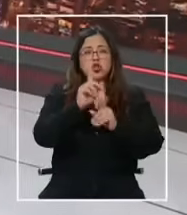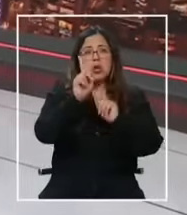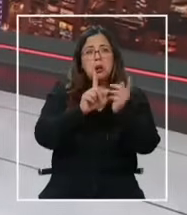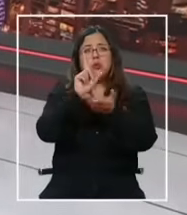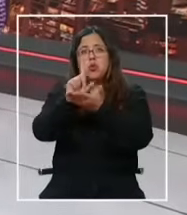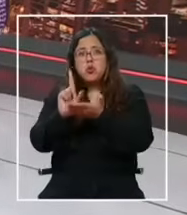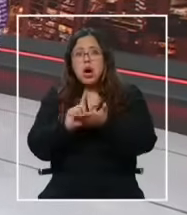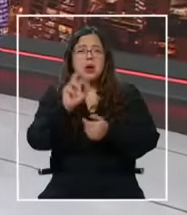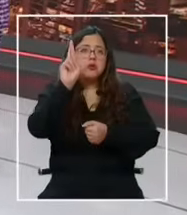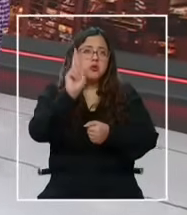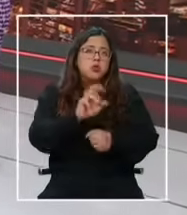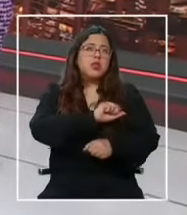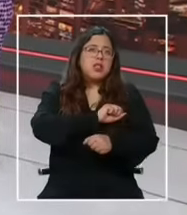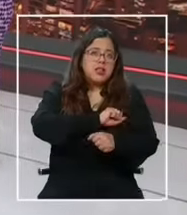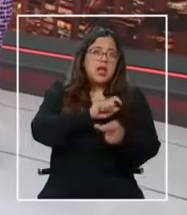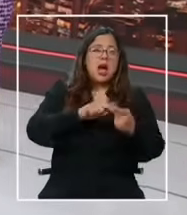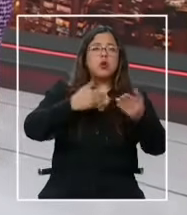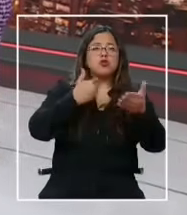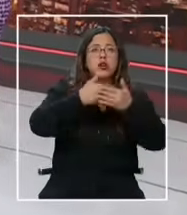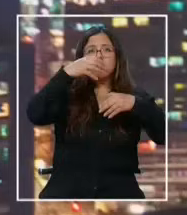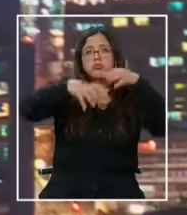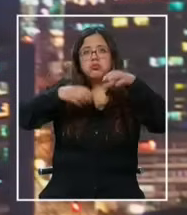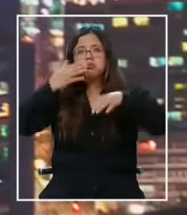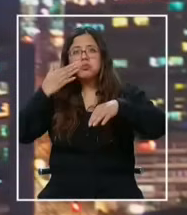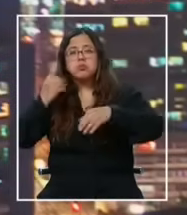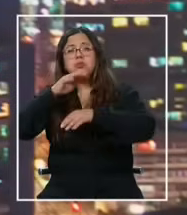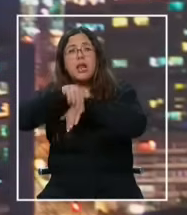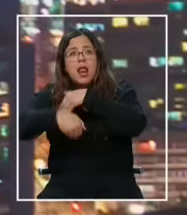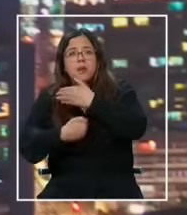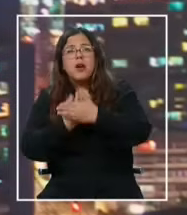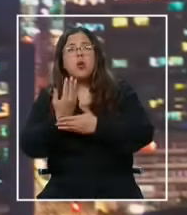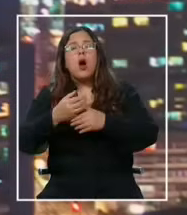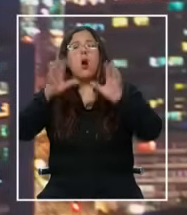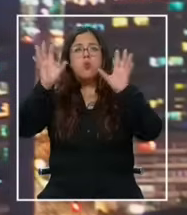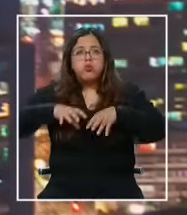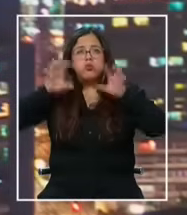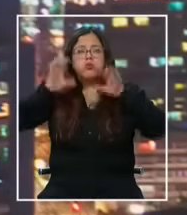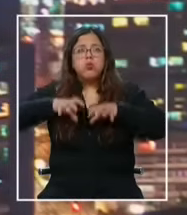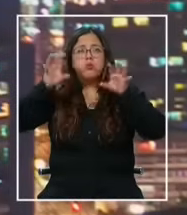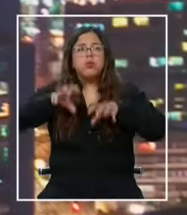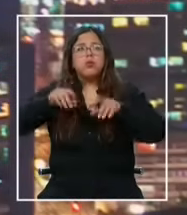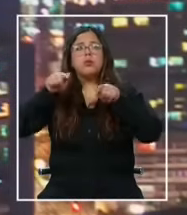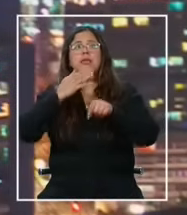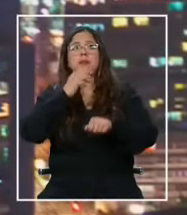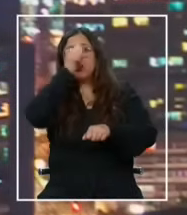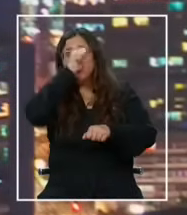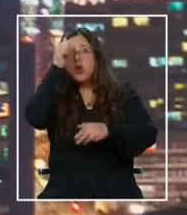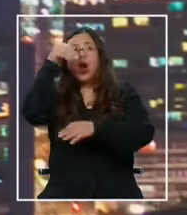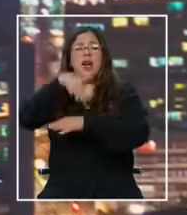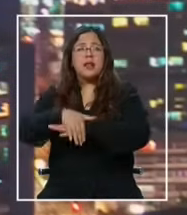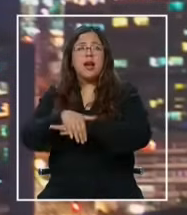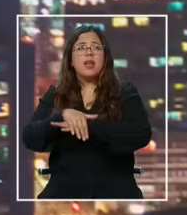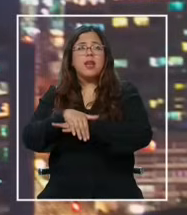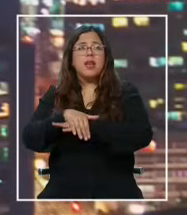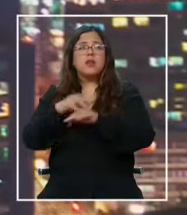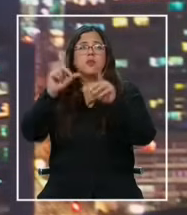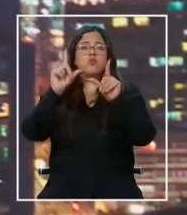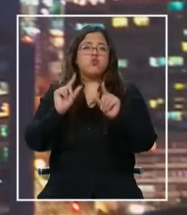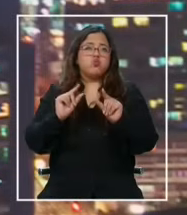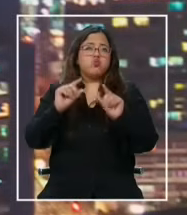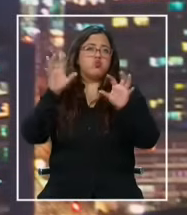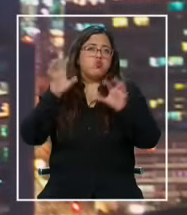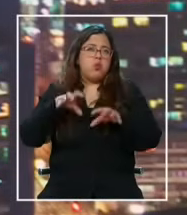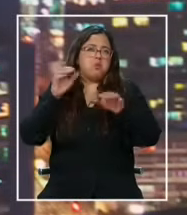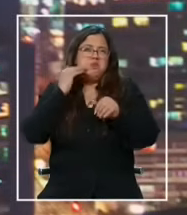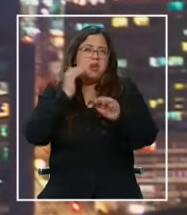sectores sur de Santiago precordillera y ya durante la madrugada va a caer mucho más agua Incluso el día domingo en la tarde muy poca agua